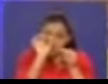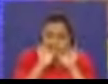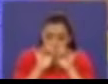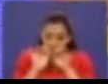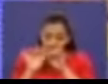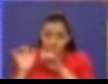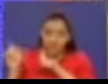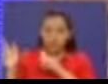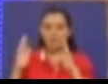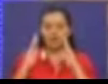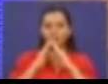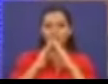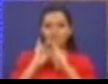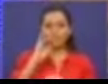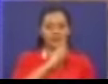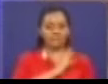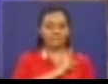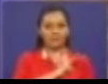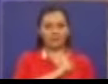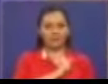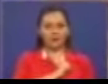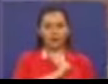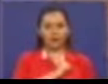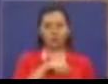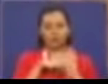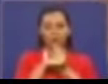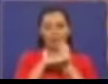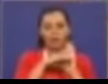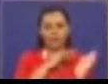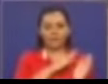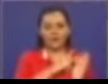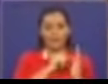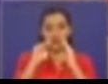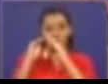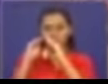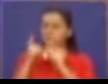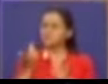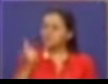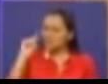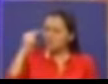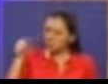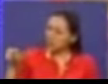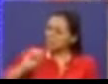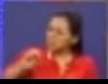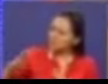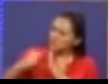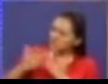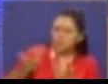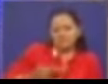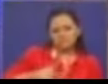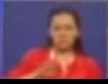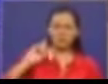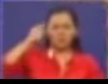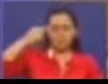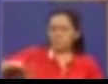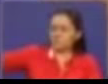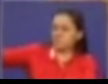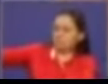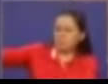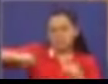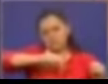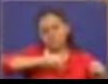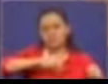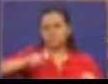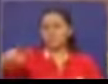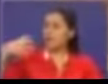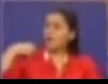el búnker de los Isaías en el Umbisí. Que nadie se había atrevido a incautar, lo incautó la Revolución Ciudadana como